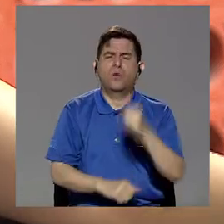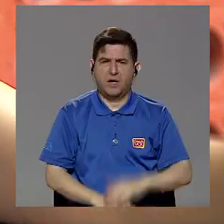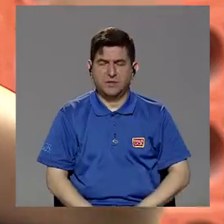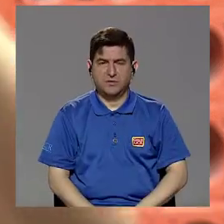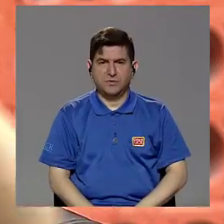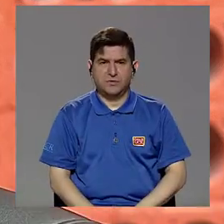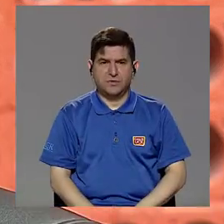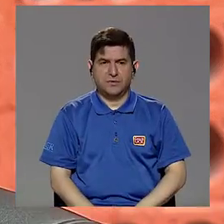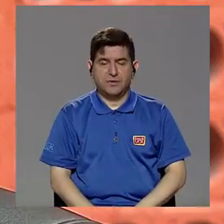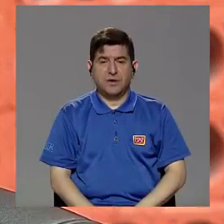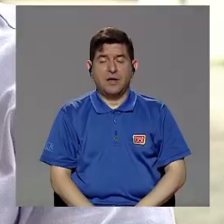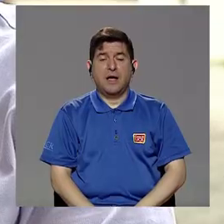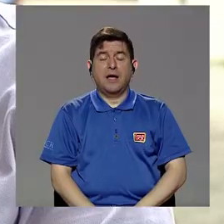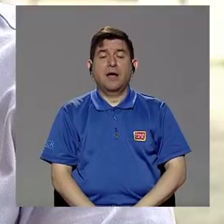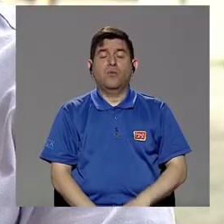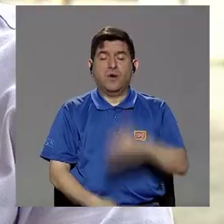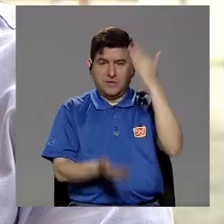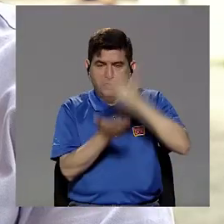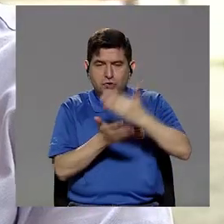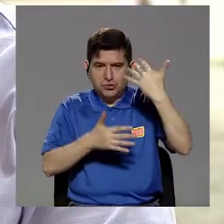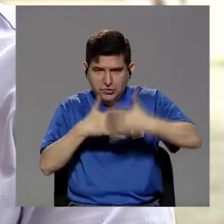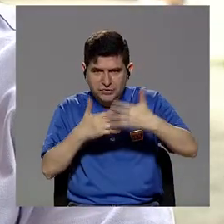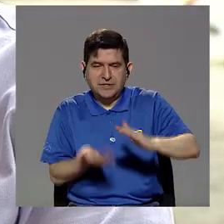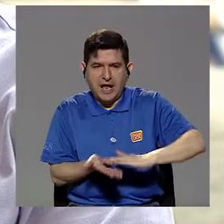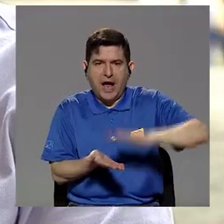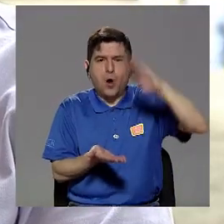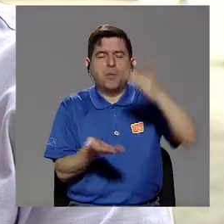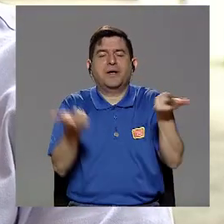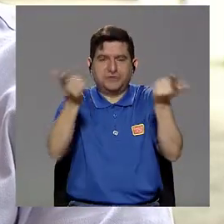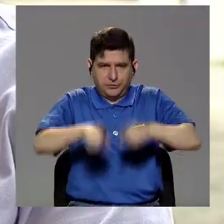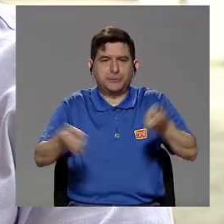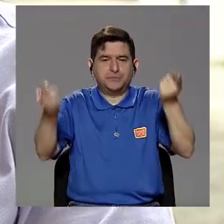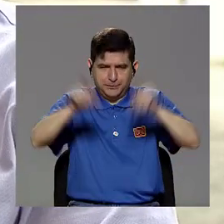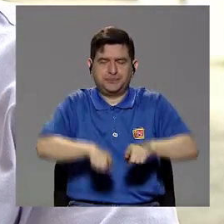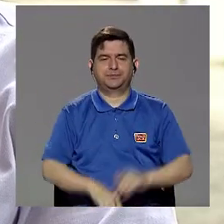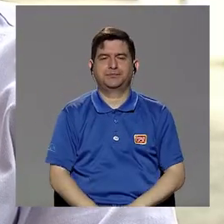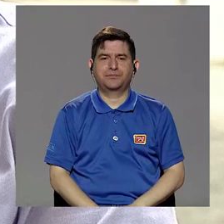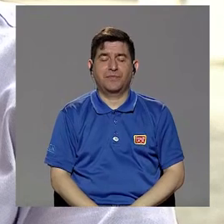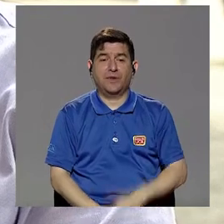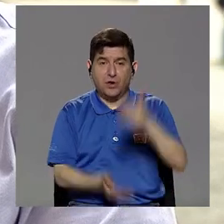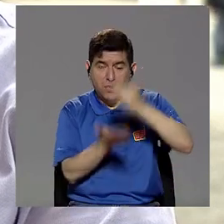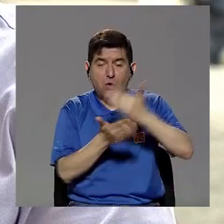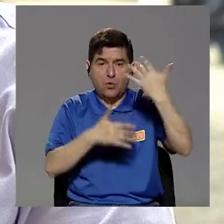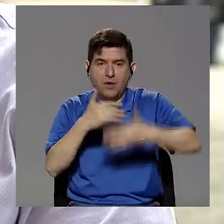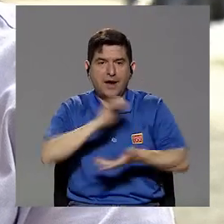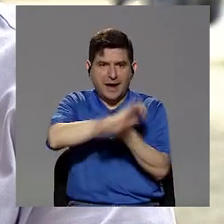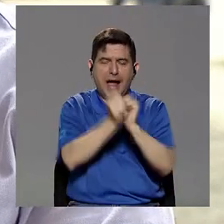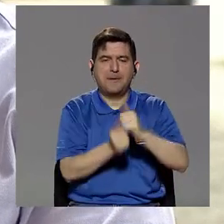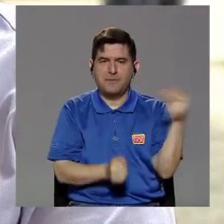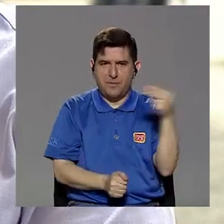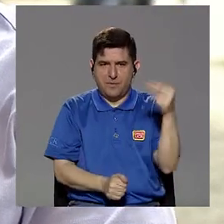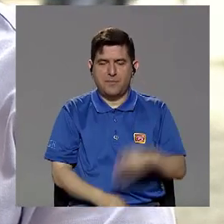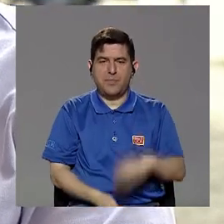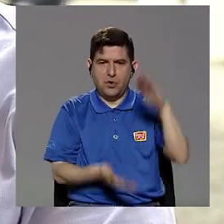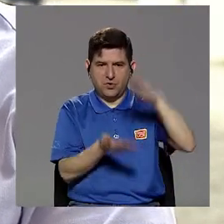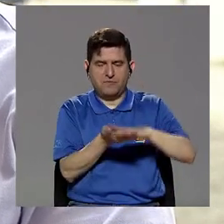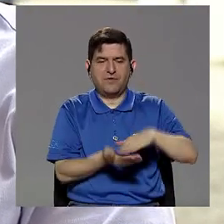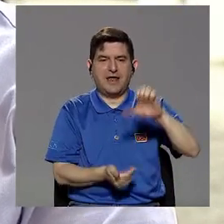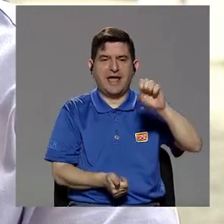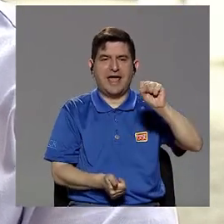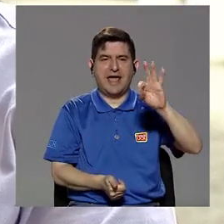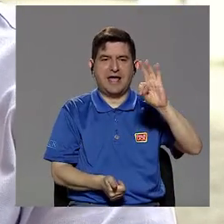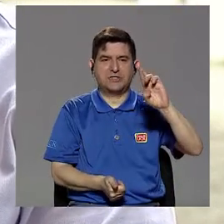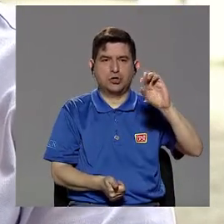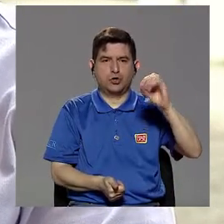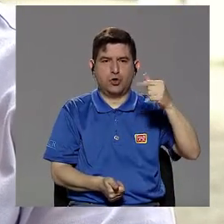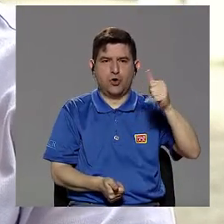es... Cuando llegan a la menopausia hay un aumento de la incidencia, uh-huh. ¿verdad? Porque con la menopausia hay cambios hormonales, ¿verdad? Donde disminuyen los estrógenos